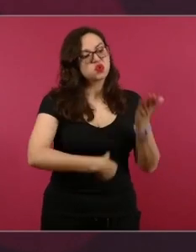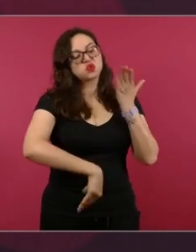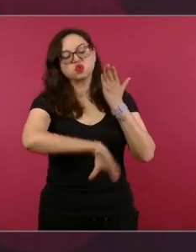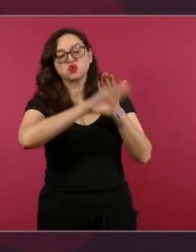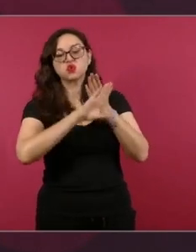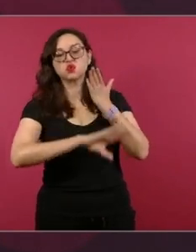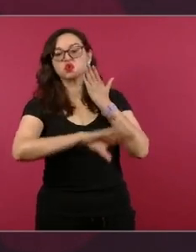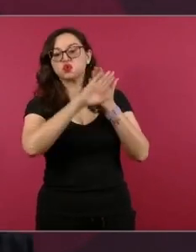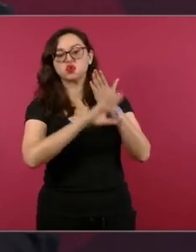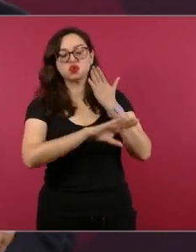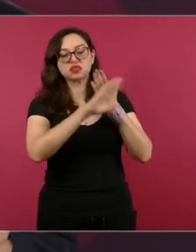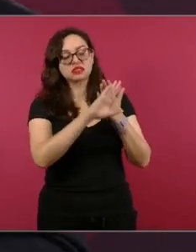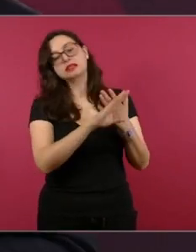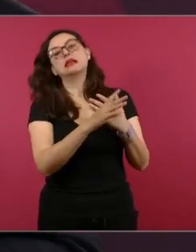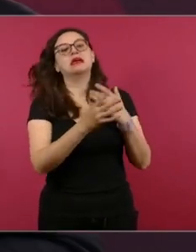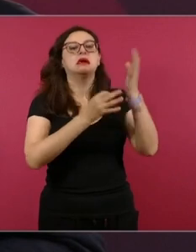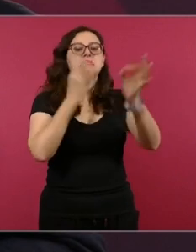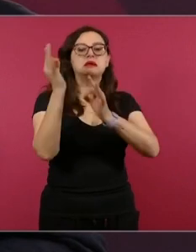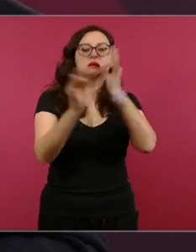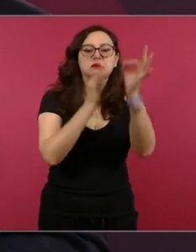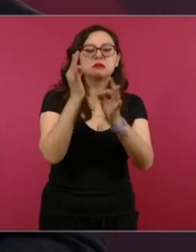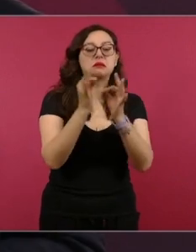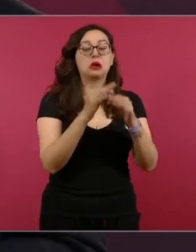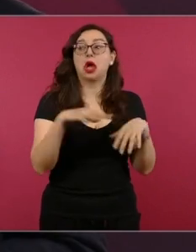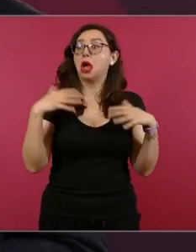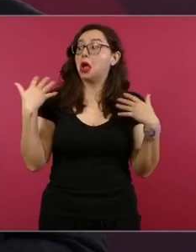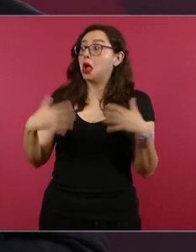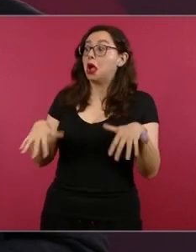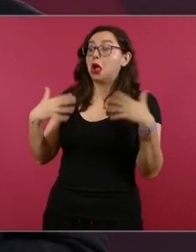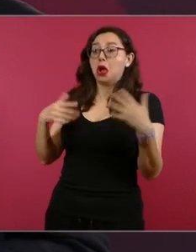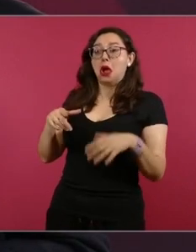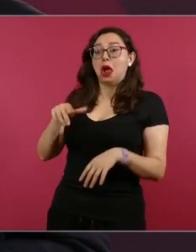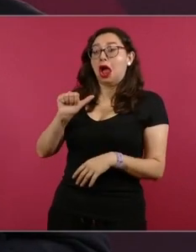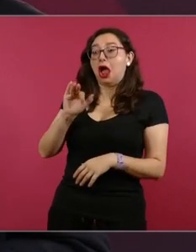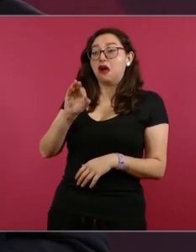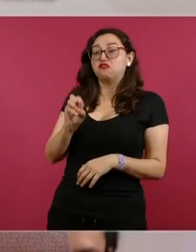Que queremos expropiar las Afores,